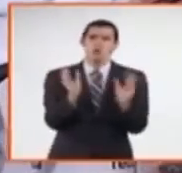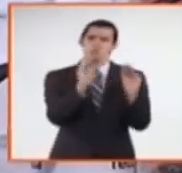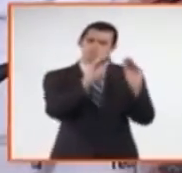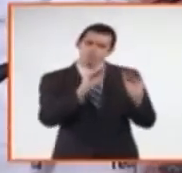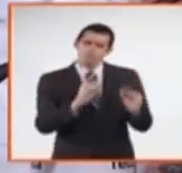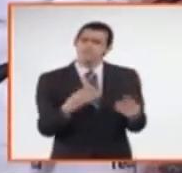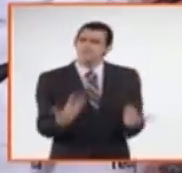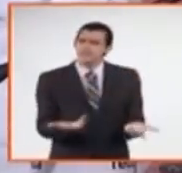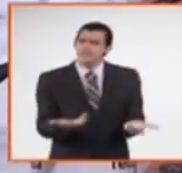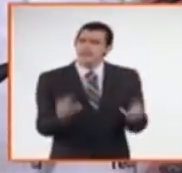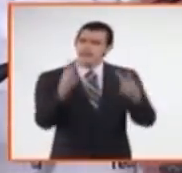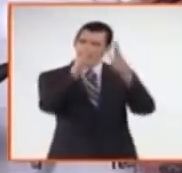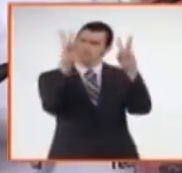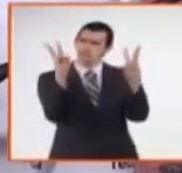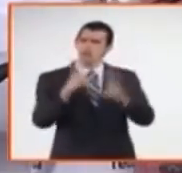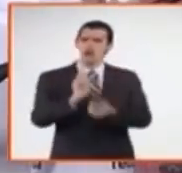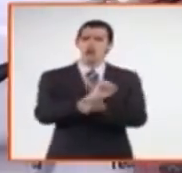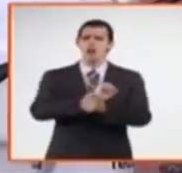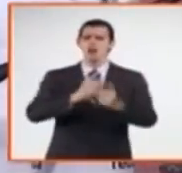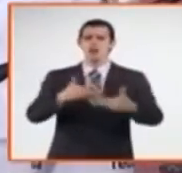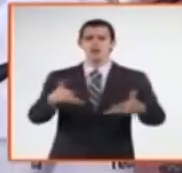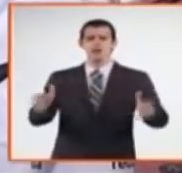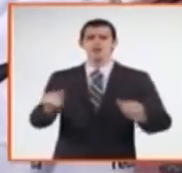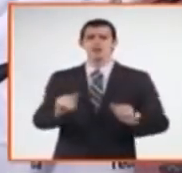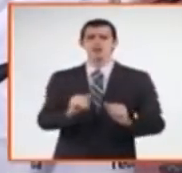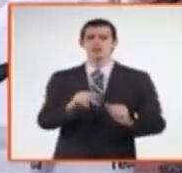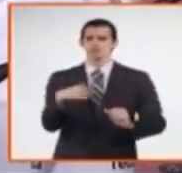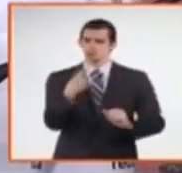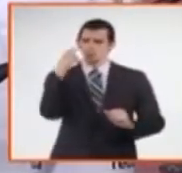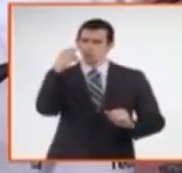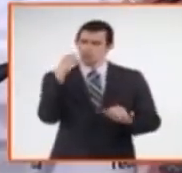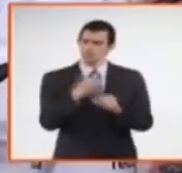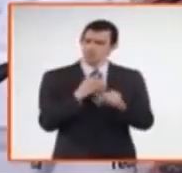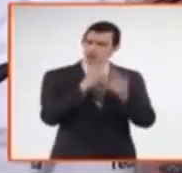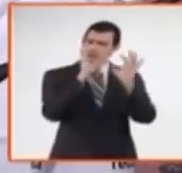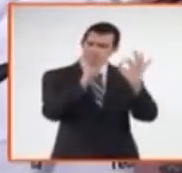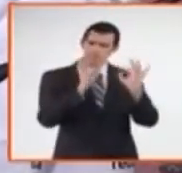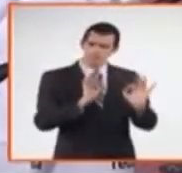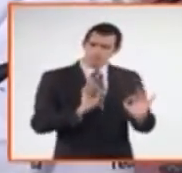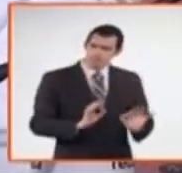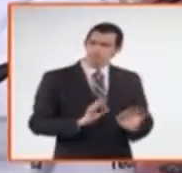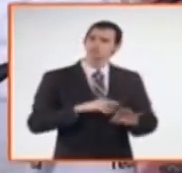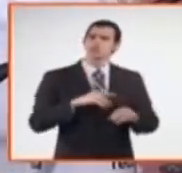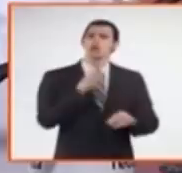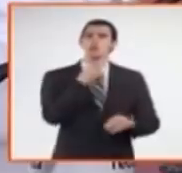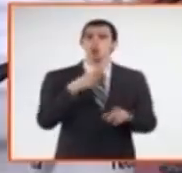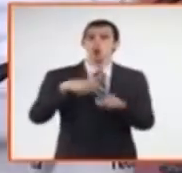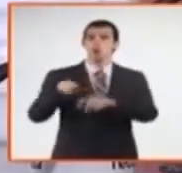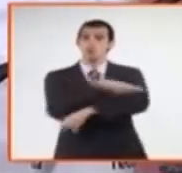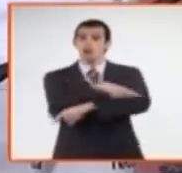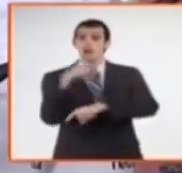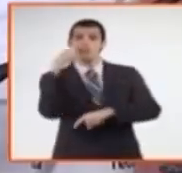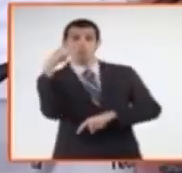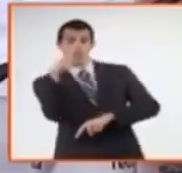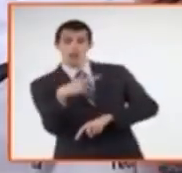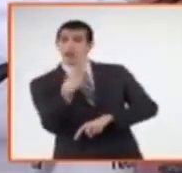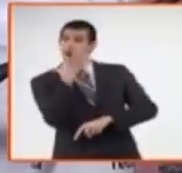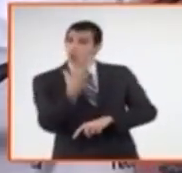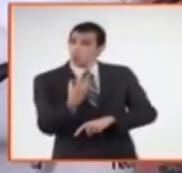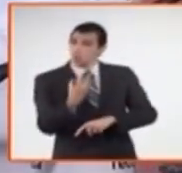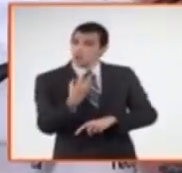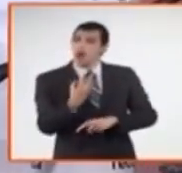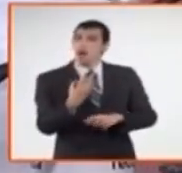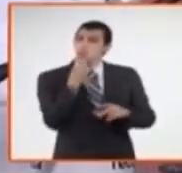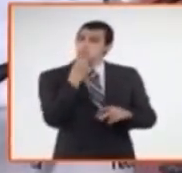resultados se han logrado aumentos van a ser publicados a ser revisado culpar algo en que también en las redes sociales